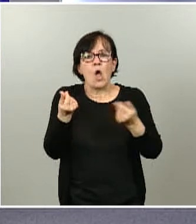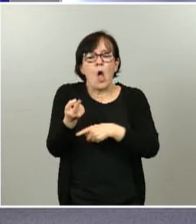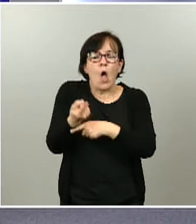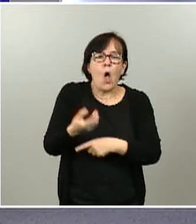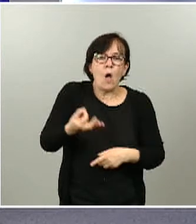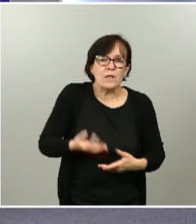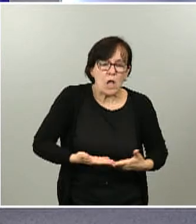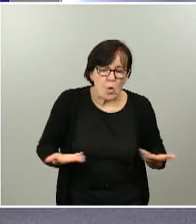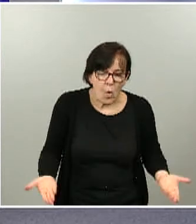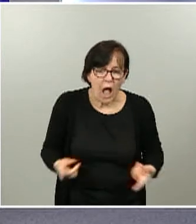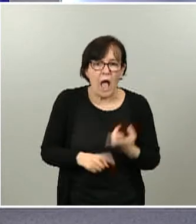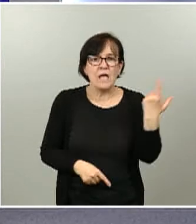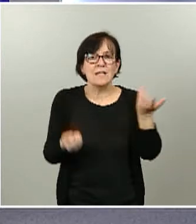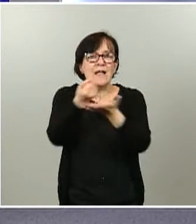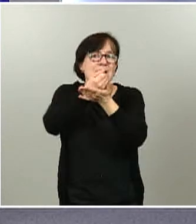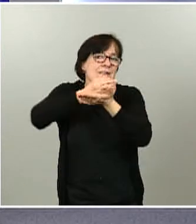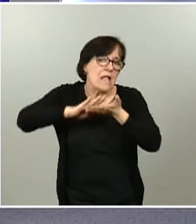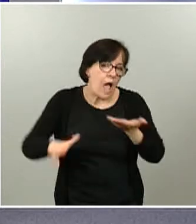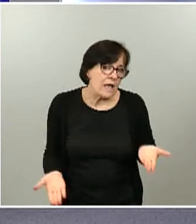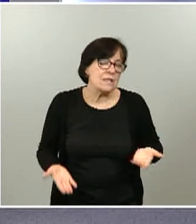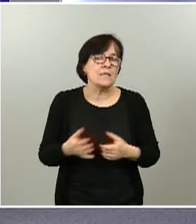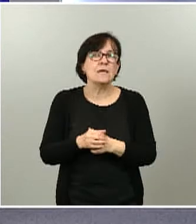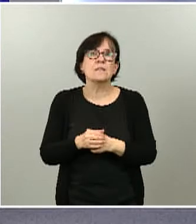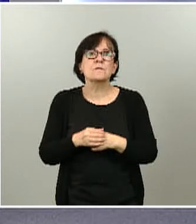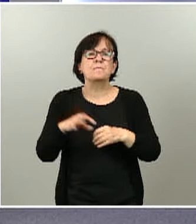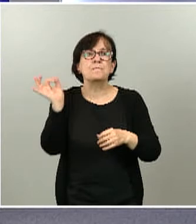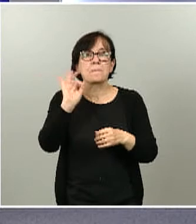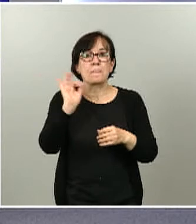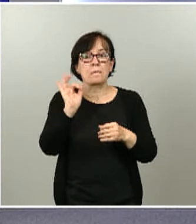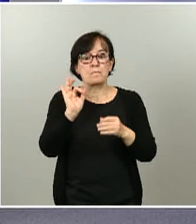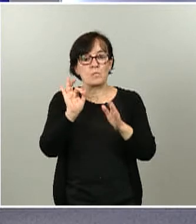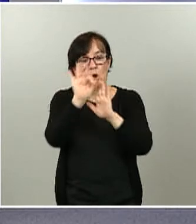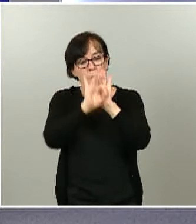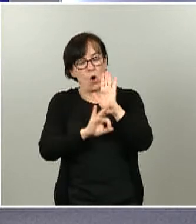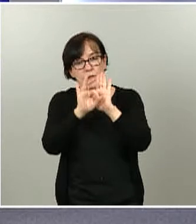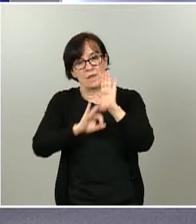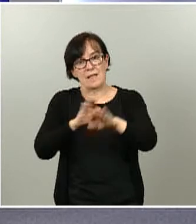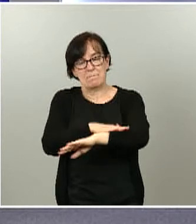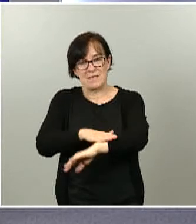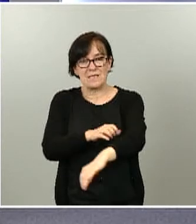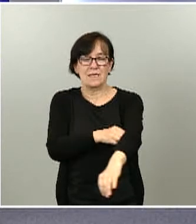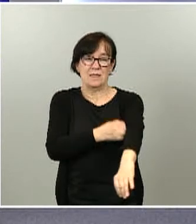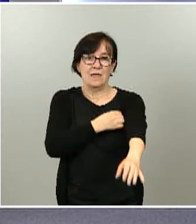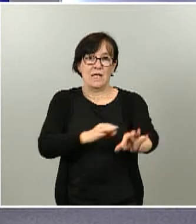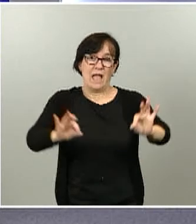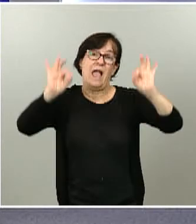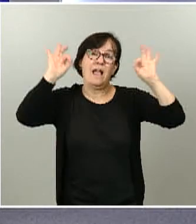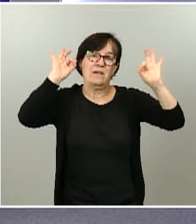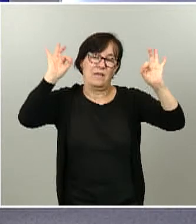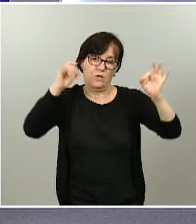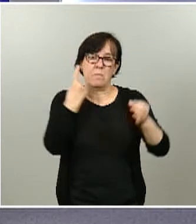ser gratuitas y si en esta orden ministerial se van a contemplar excepciones para algunos colectivos.